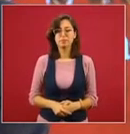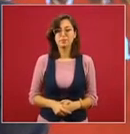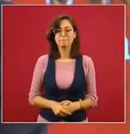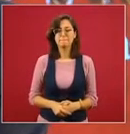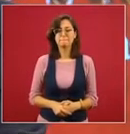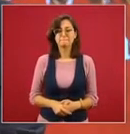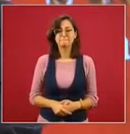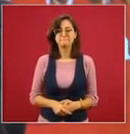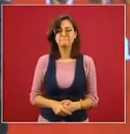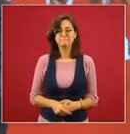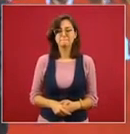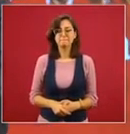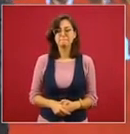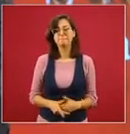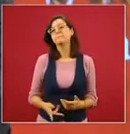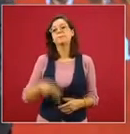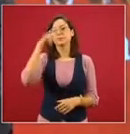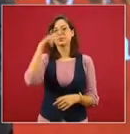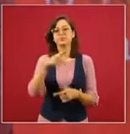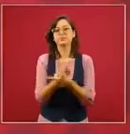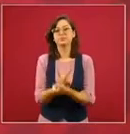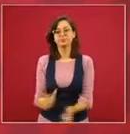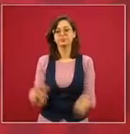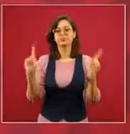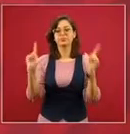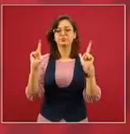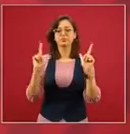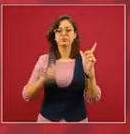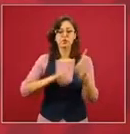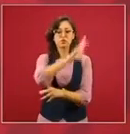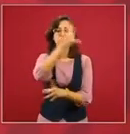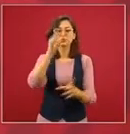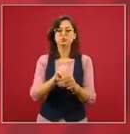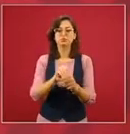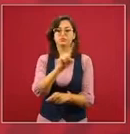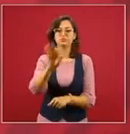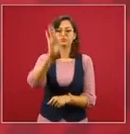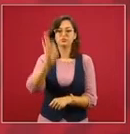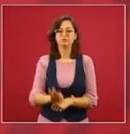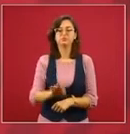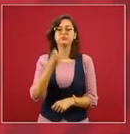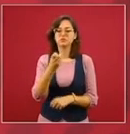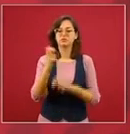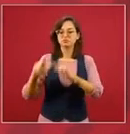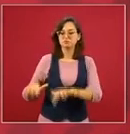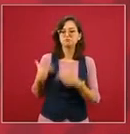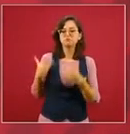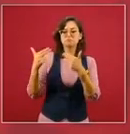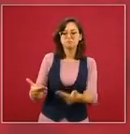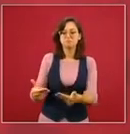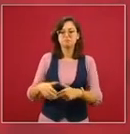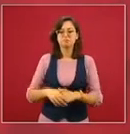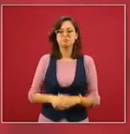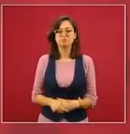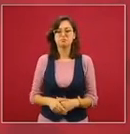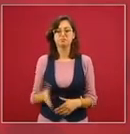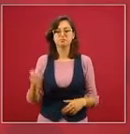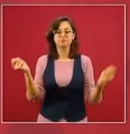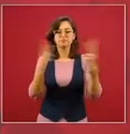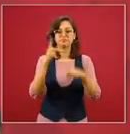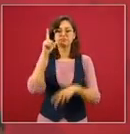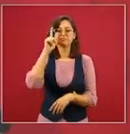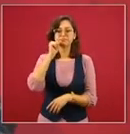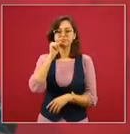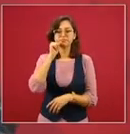un México libre en toda la expresión. Eso es lo que vamos a dejar. Bueno, nos vemos mañana.